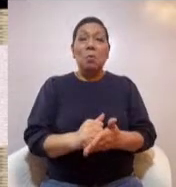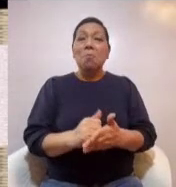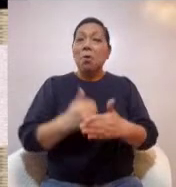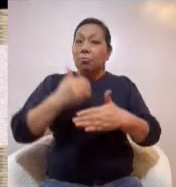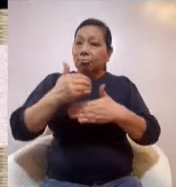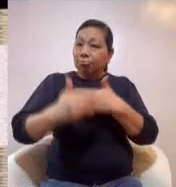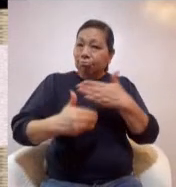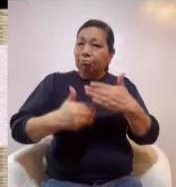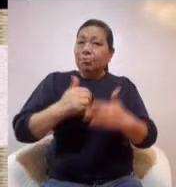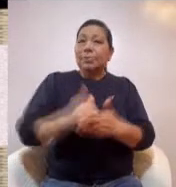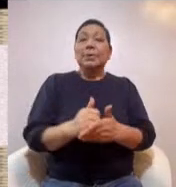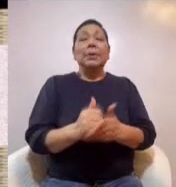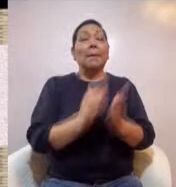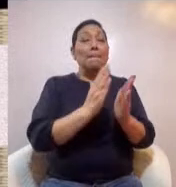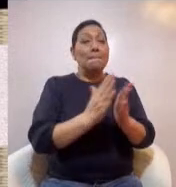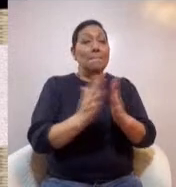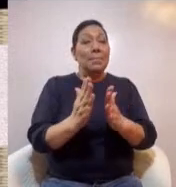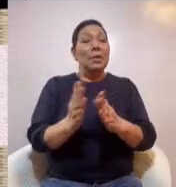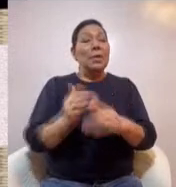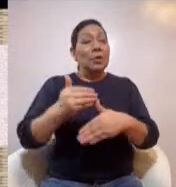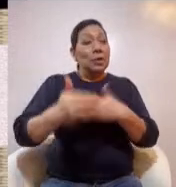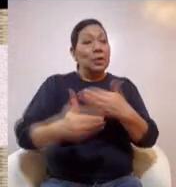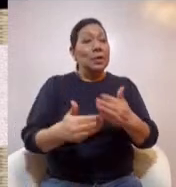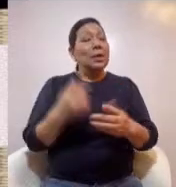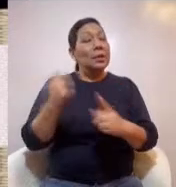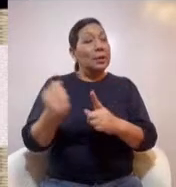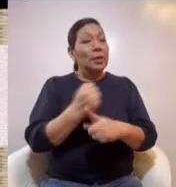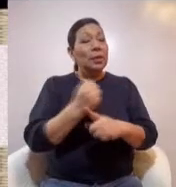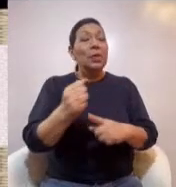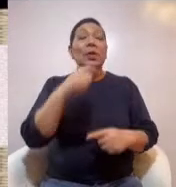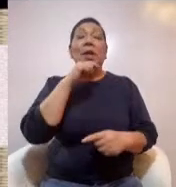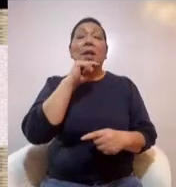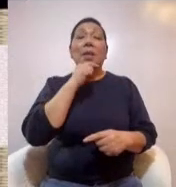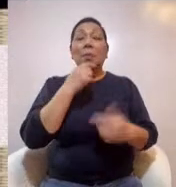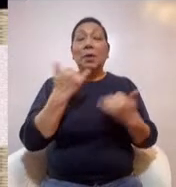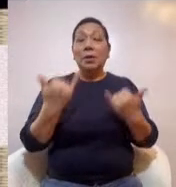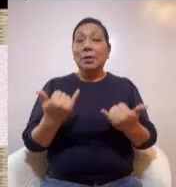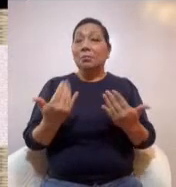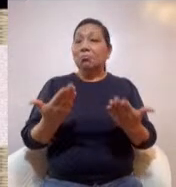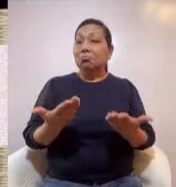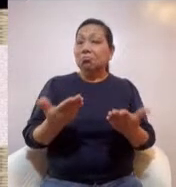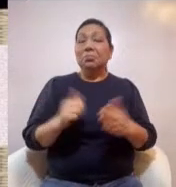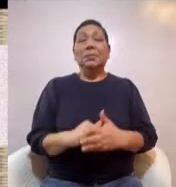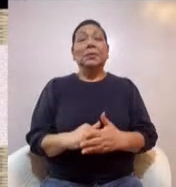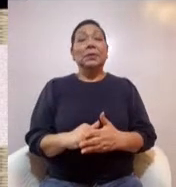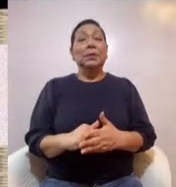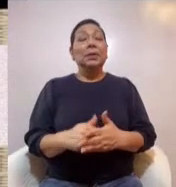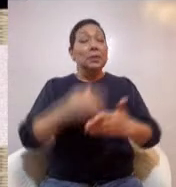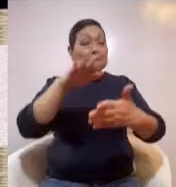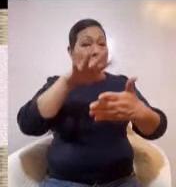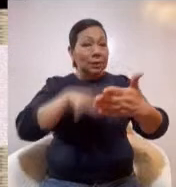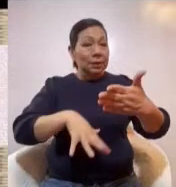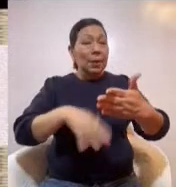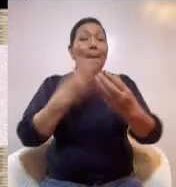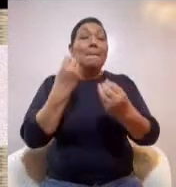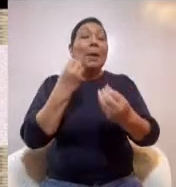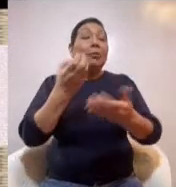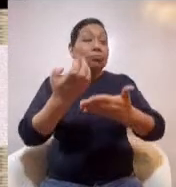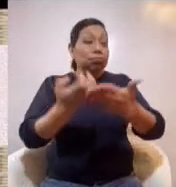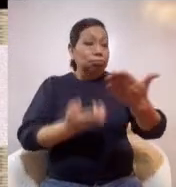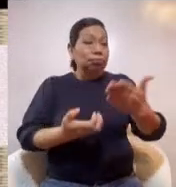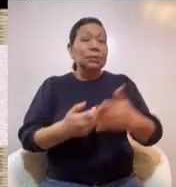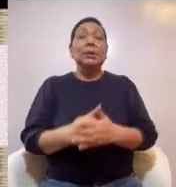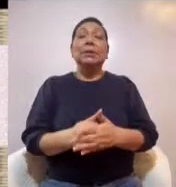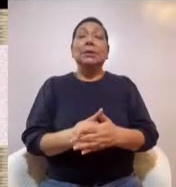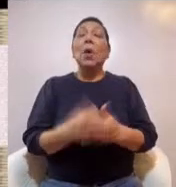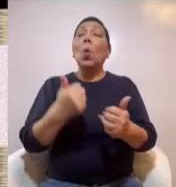cómo ha ido avanzando las causas y las consecuencias de la violencia contra las mujeres, y esto debe estar, digamos, en registros estadísticos